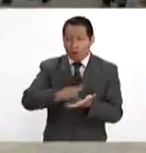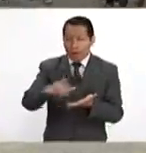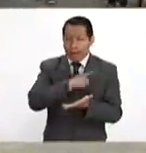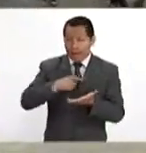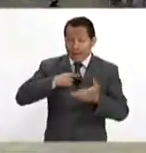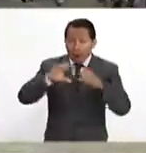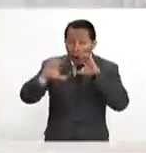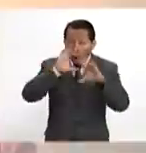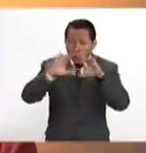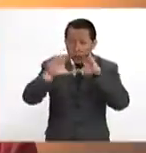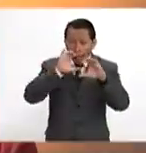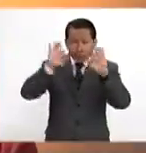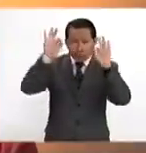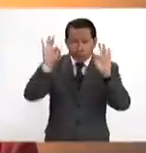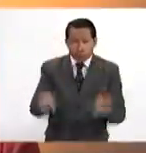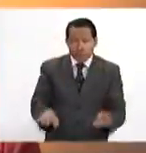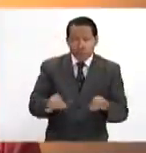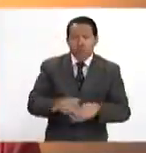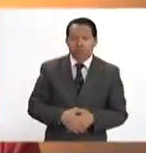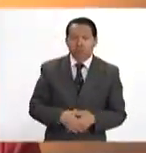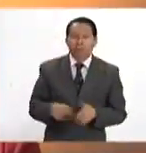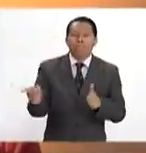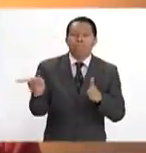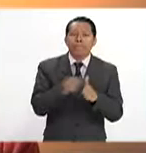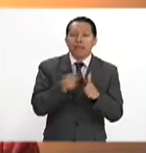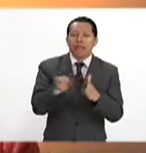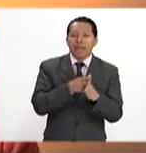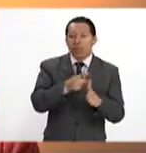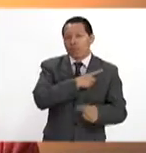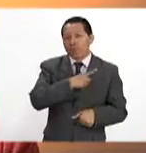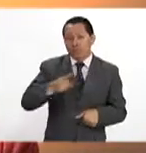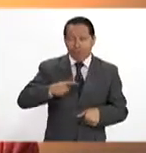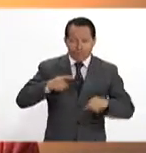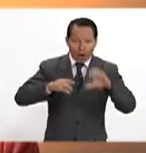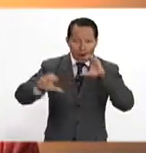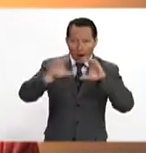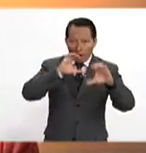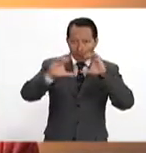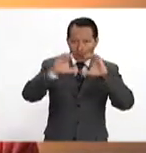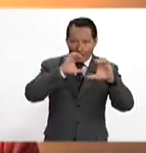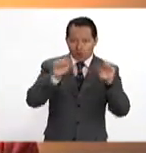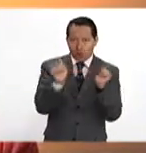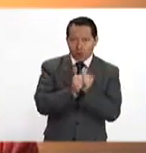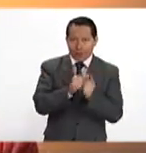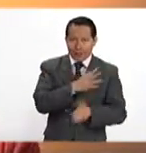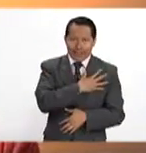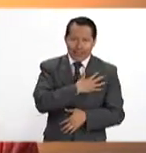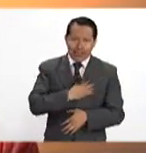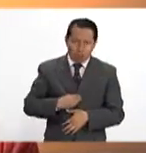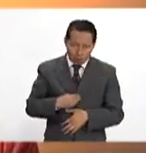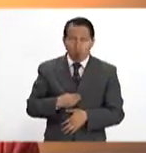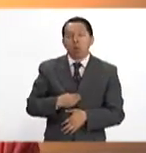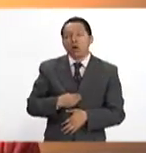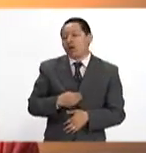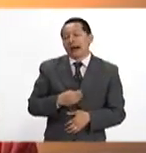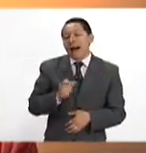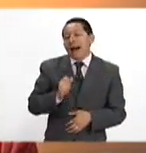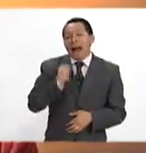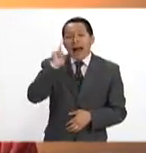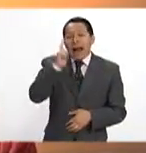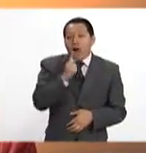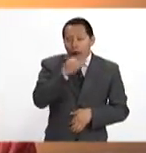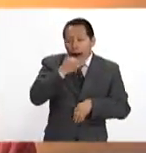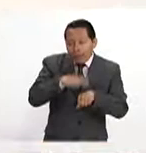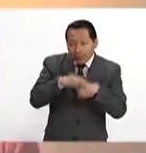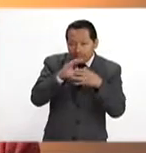comunicación permanente. Primero, establecer pues la comunicación con ellos, confrontarlos de alguna manera con